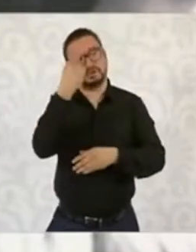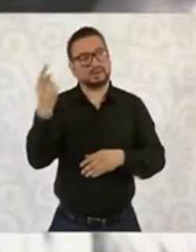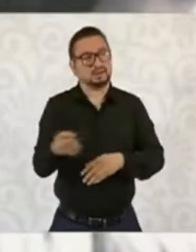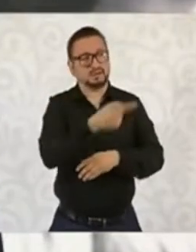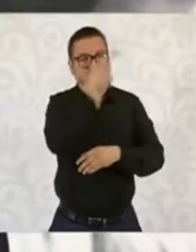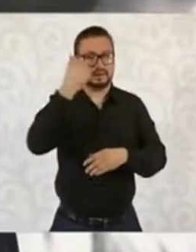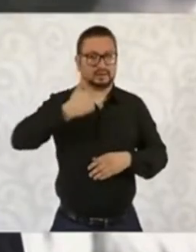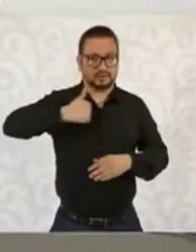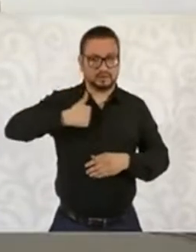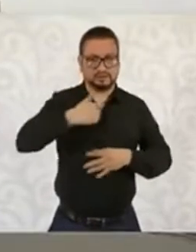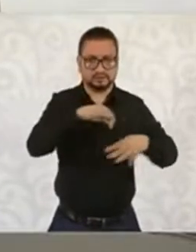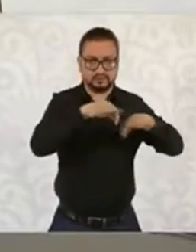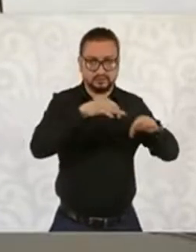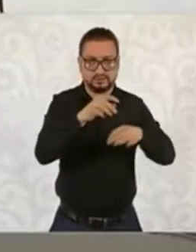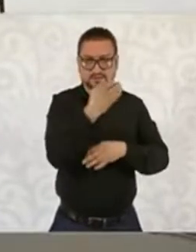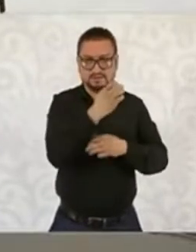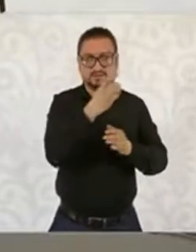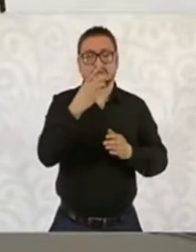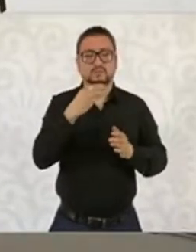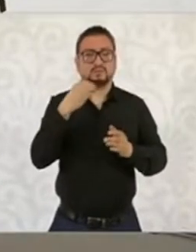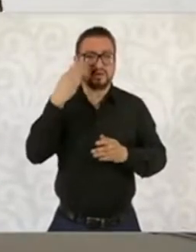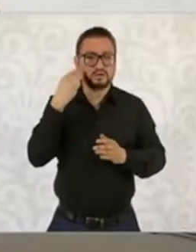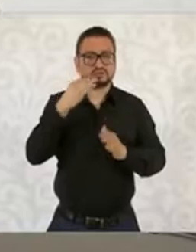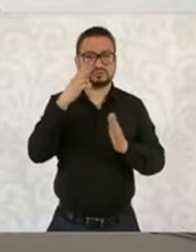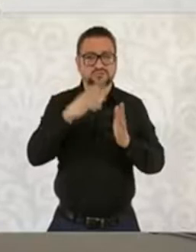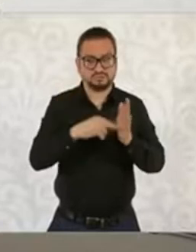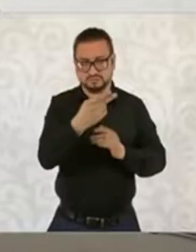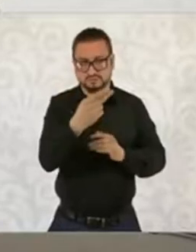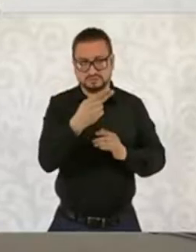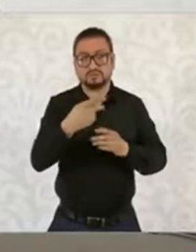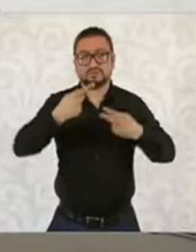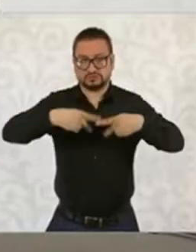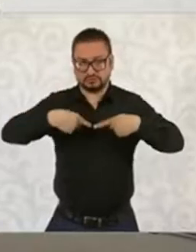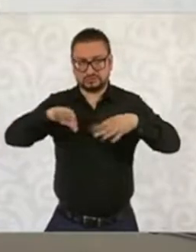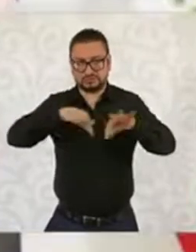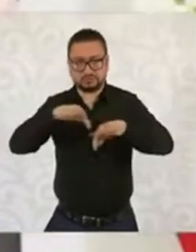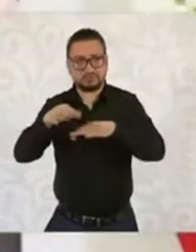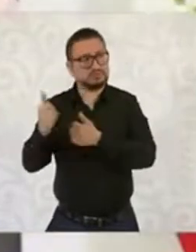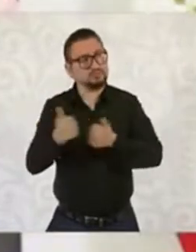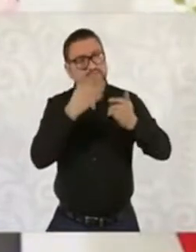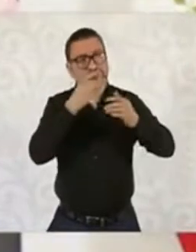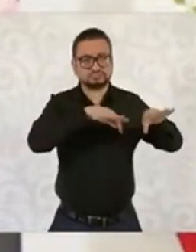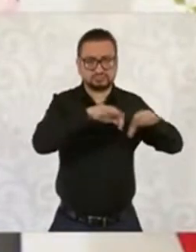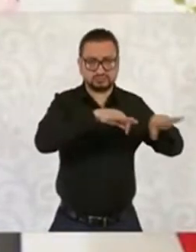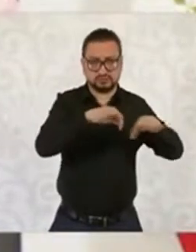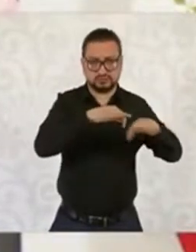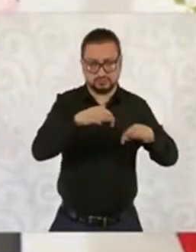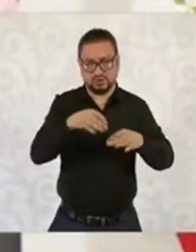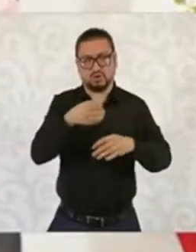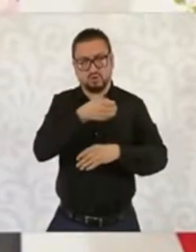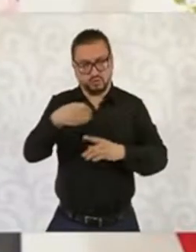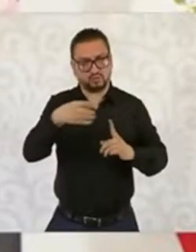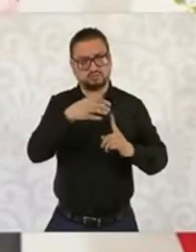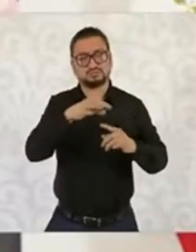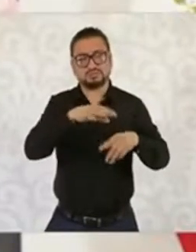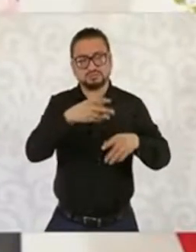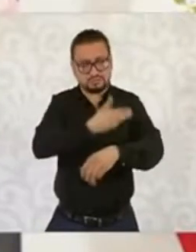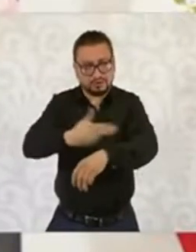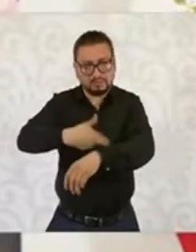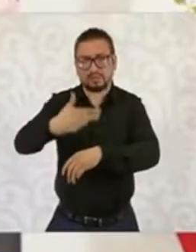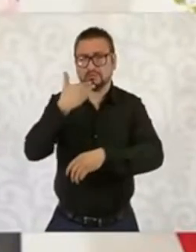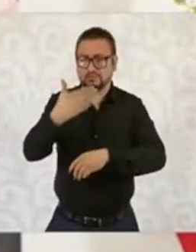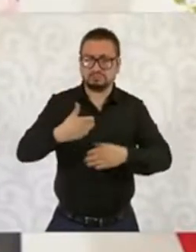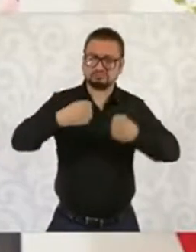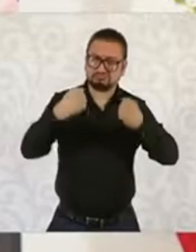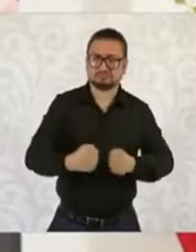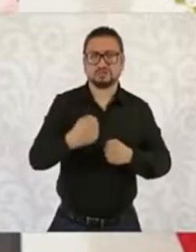marzo de 2025 a más de 8,000 personas trabajadoras, esto a través de un mecanismo que es regular, seguro y ordenado, y